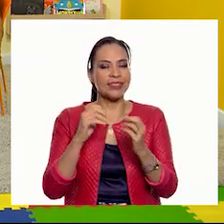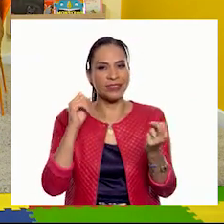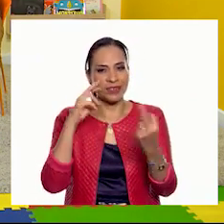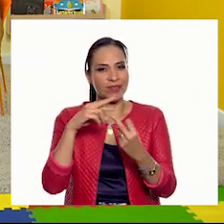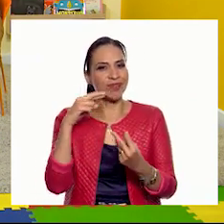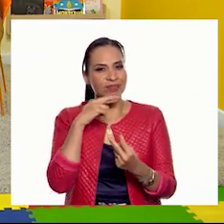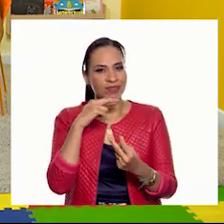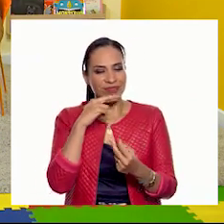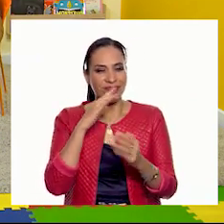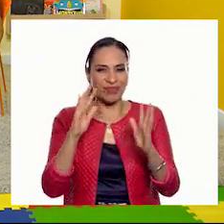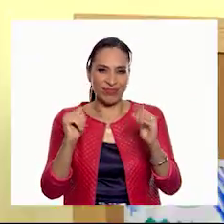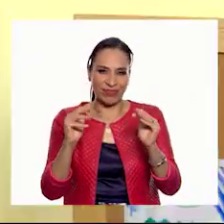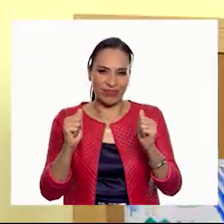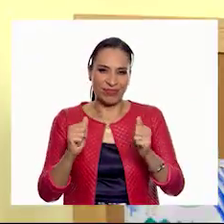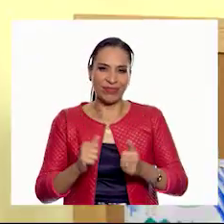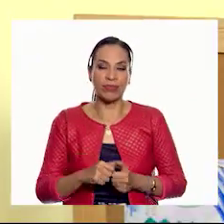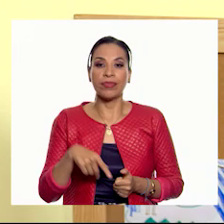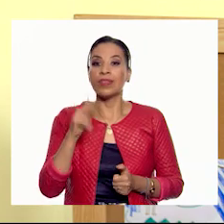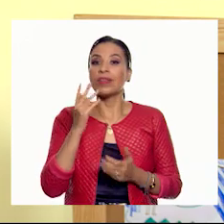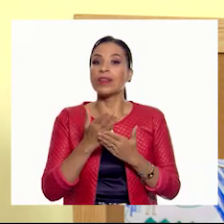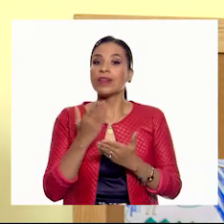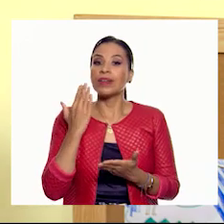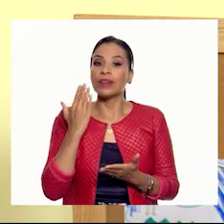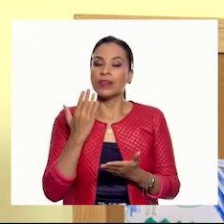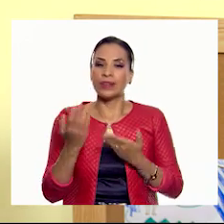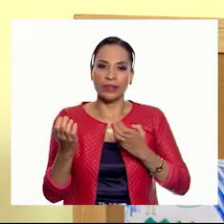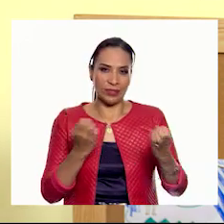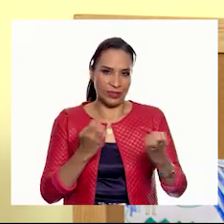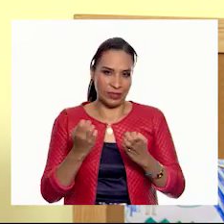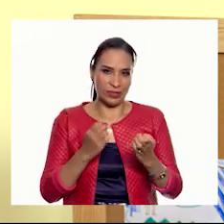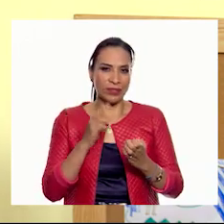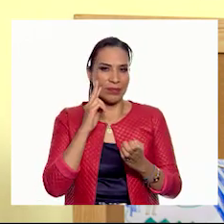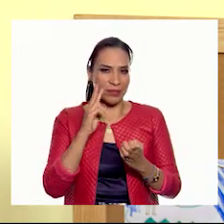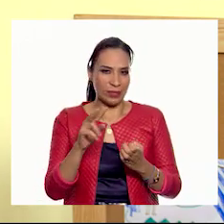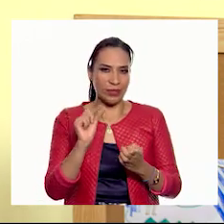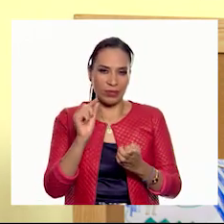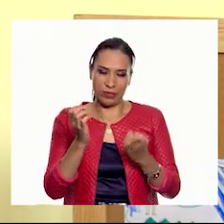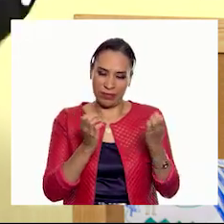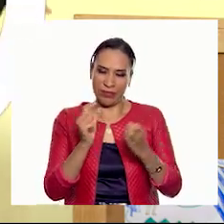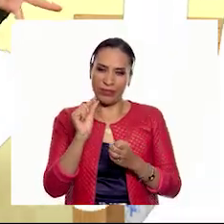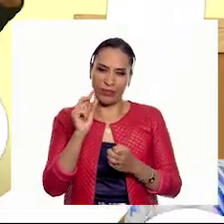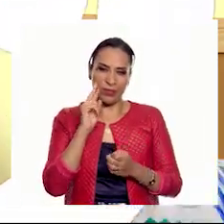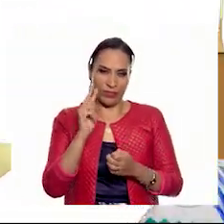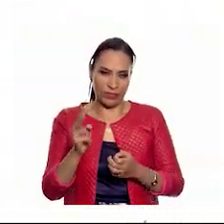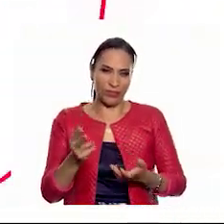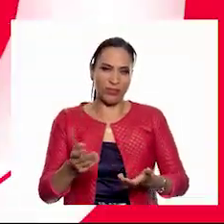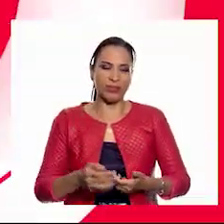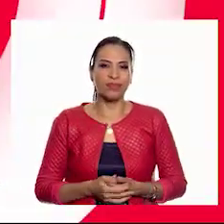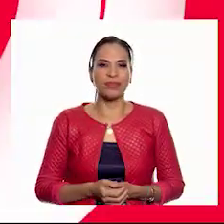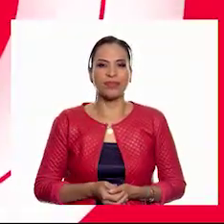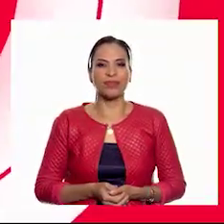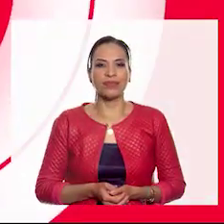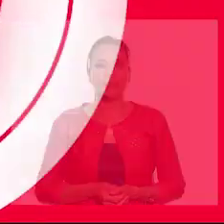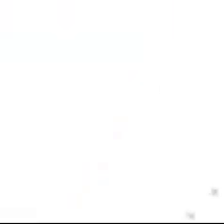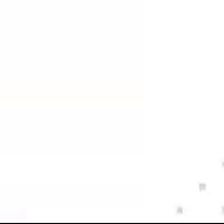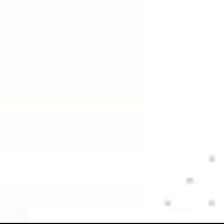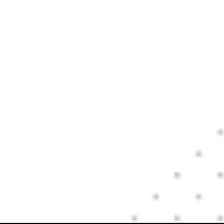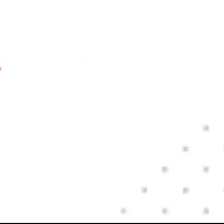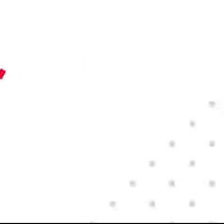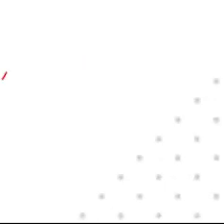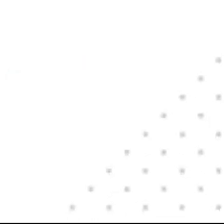vemos pronto. Adiós. Pero antes hay que movernos con la siguiente pausa activa. ¡Muévete, Ramón!